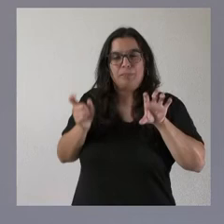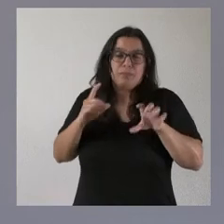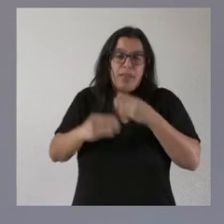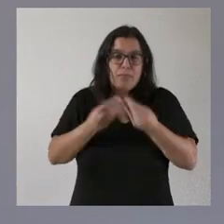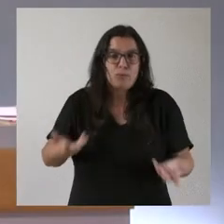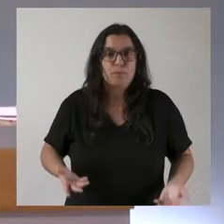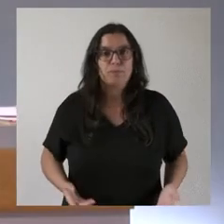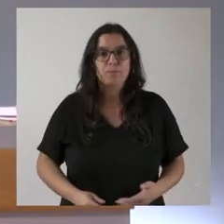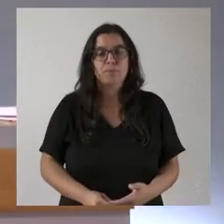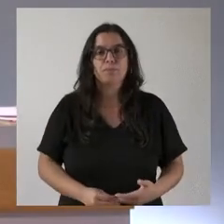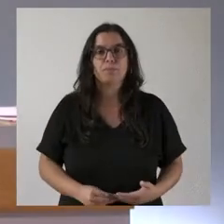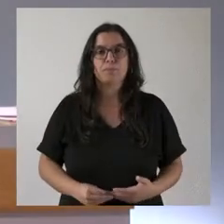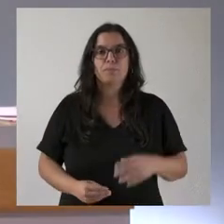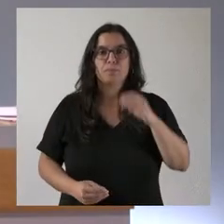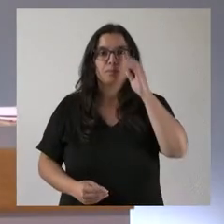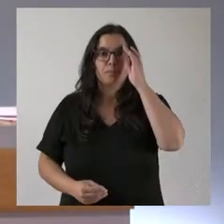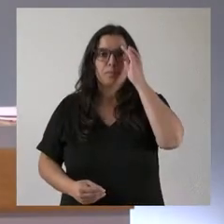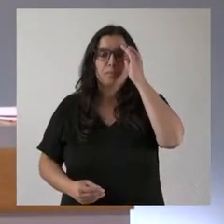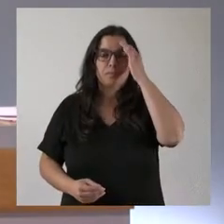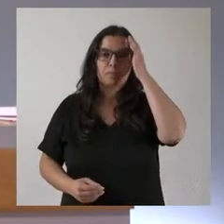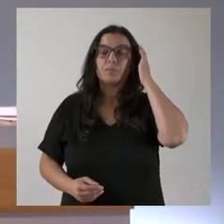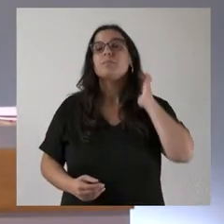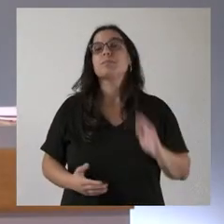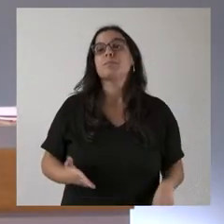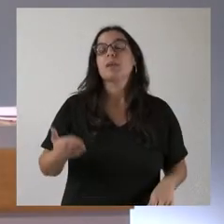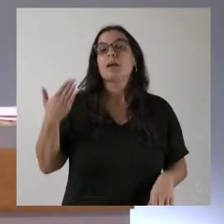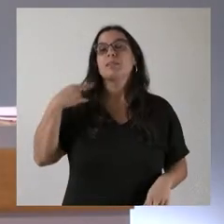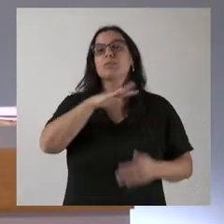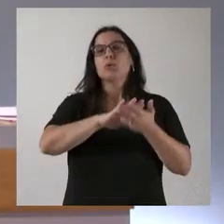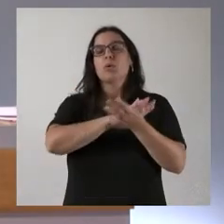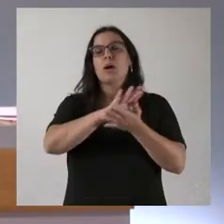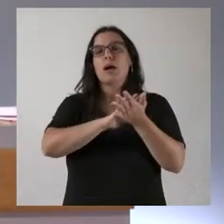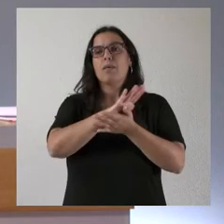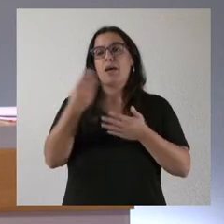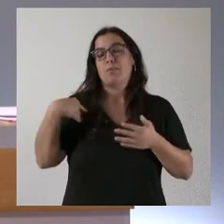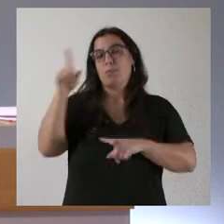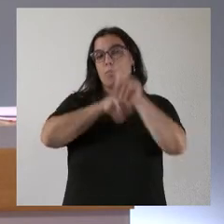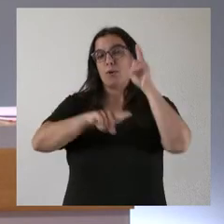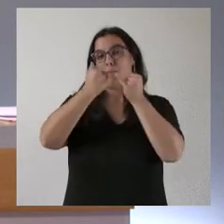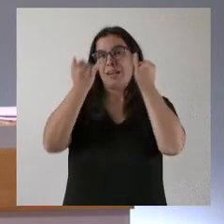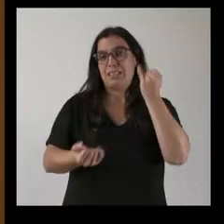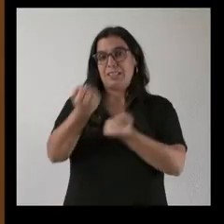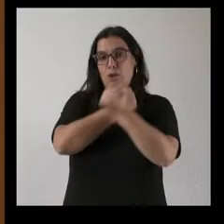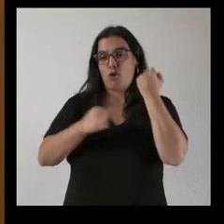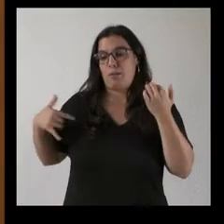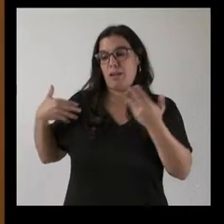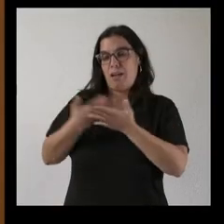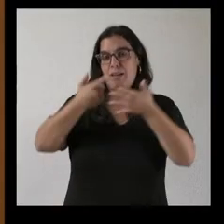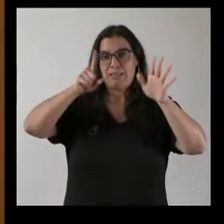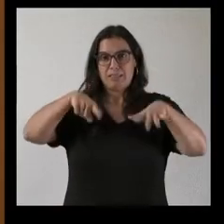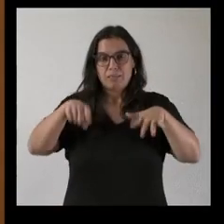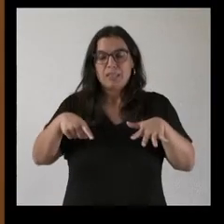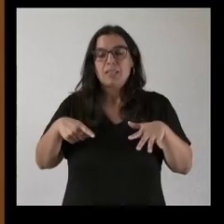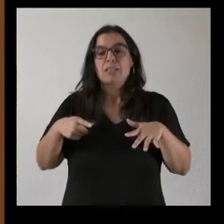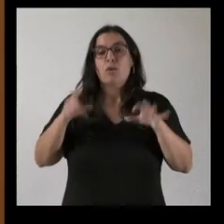haremos Si antes se refería a la sombra de la propia crisis económica en estos seis meses en el balance de los seis meses de